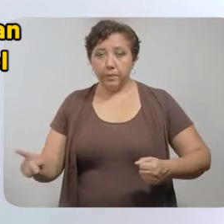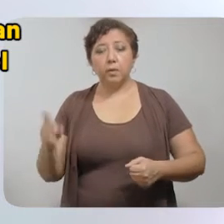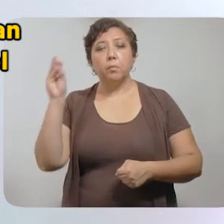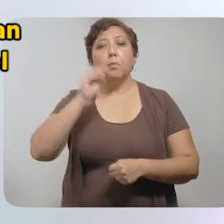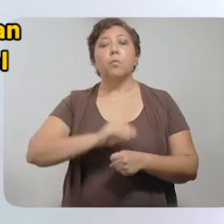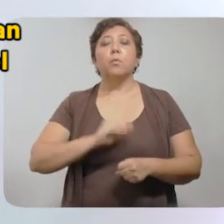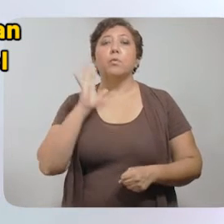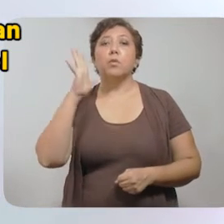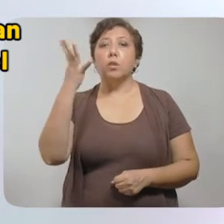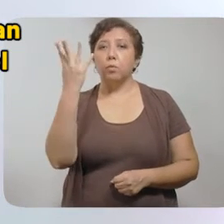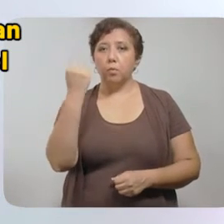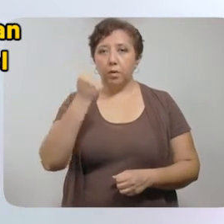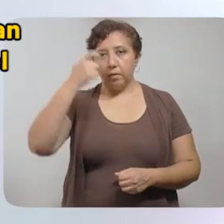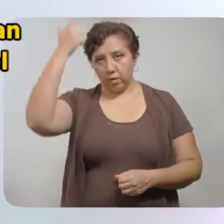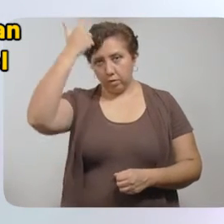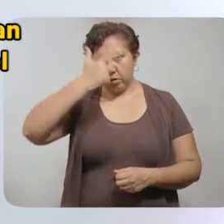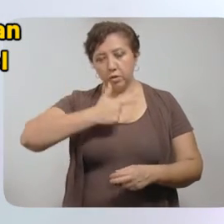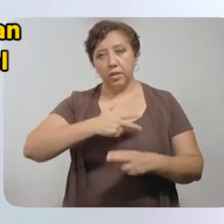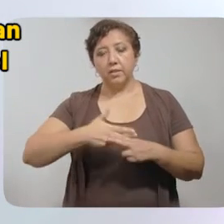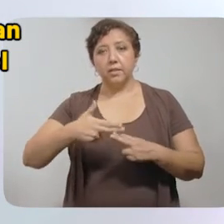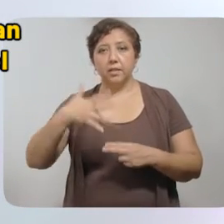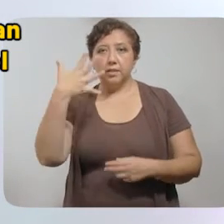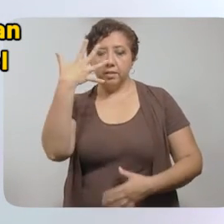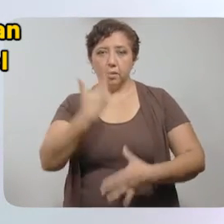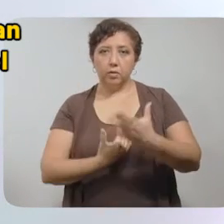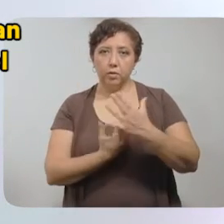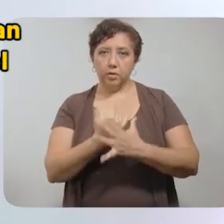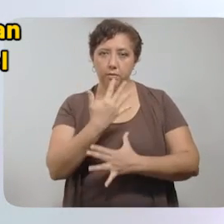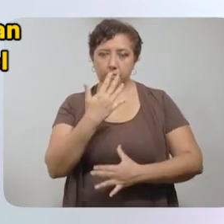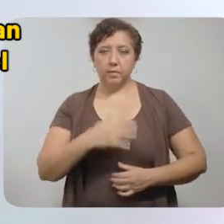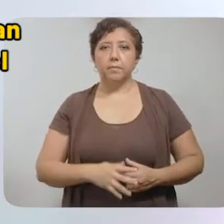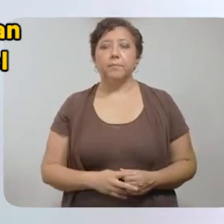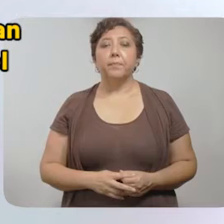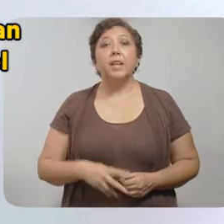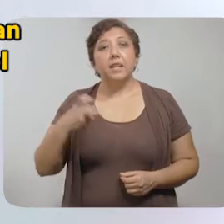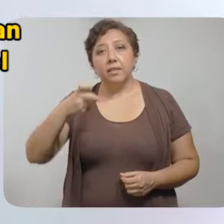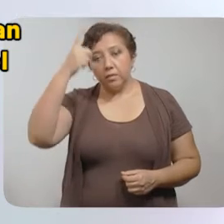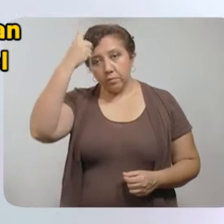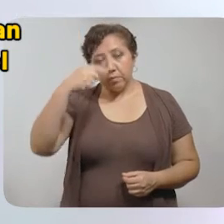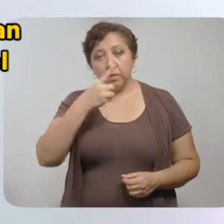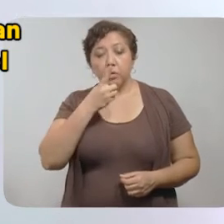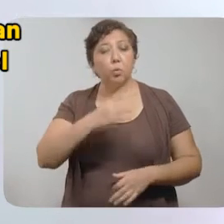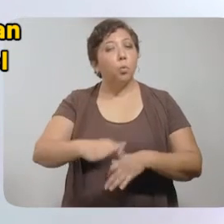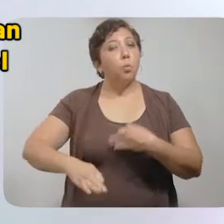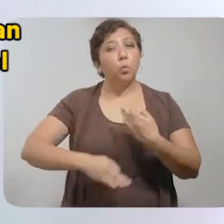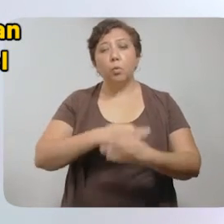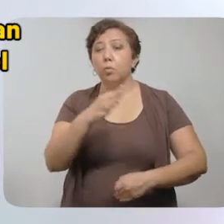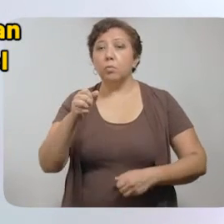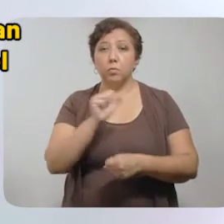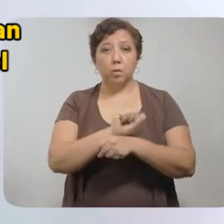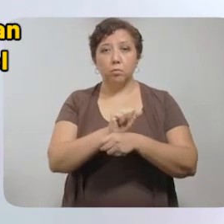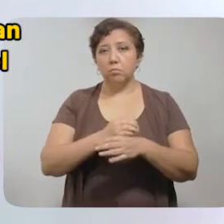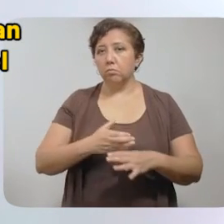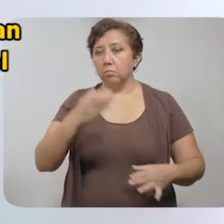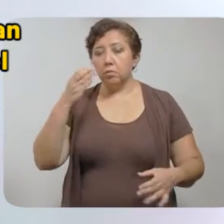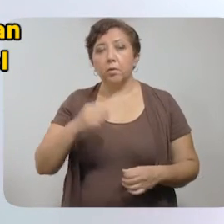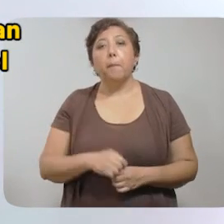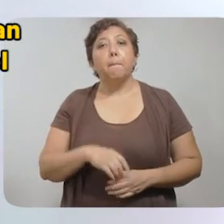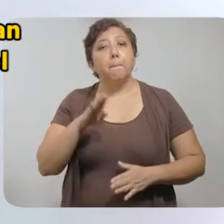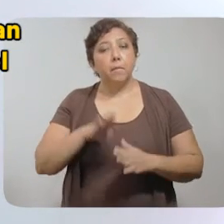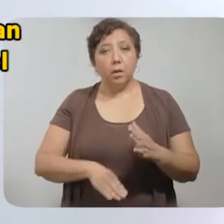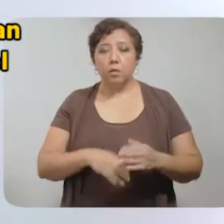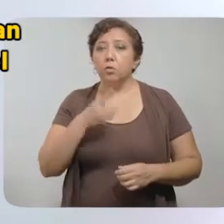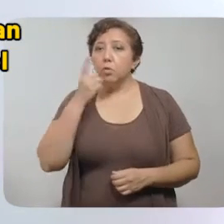implementará a partir de las 9 de la noche hasta las 5 de la mañana. Este operativo aplicará para todo tipo de vehículos, excepto